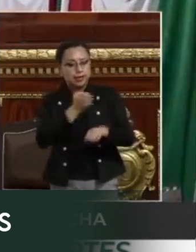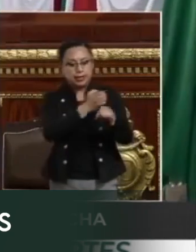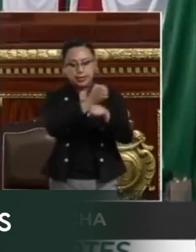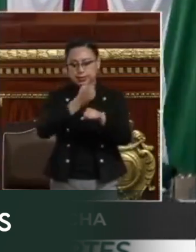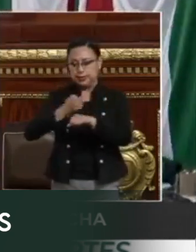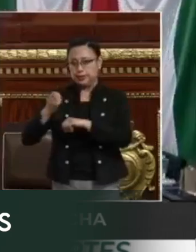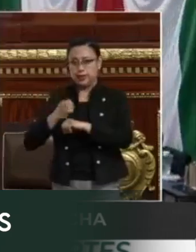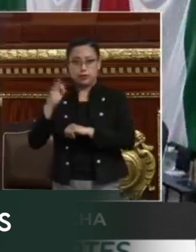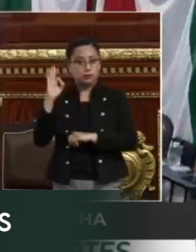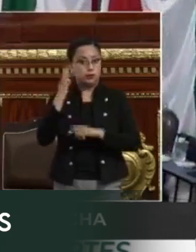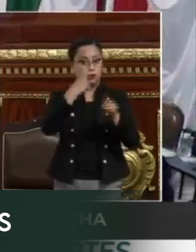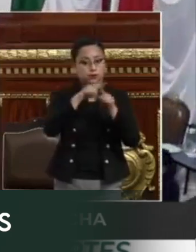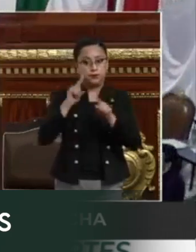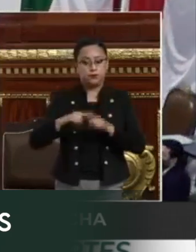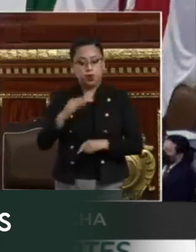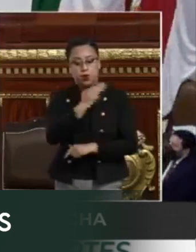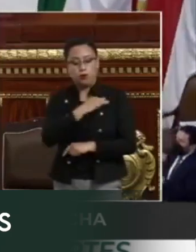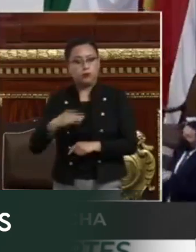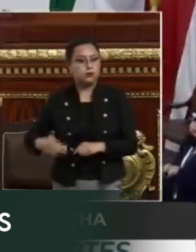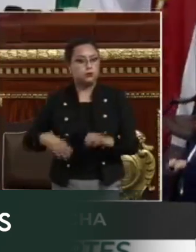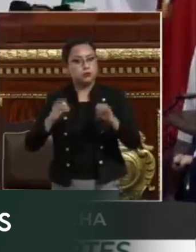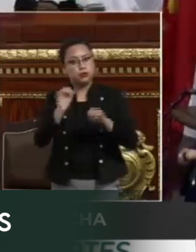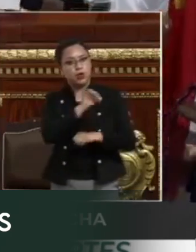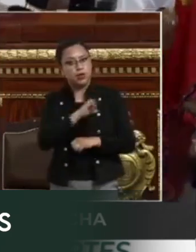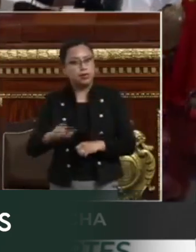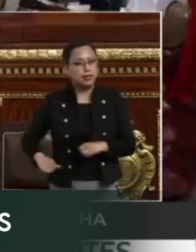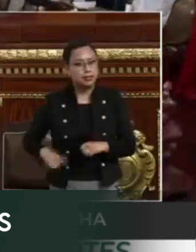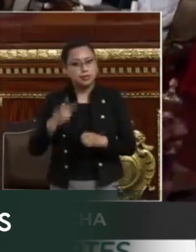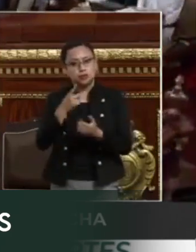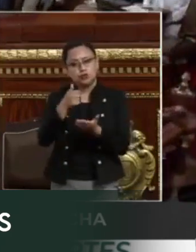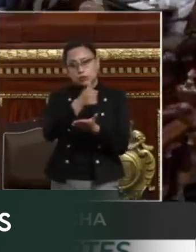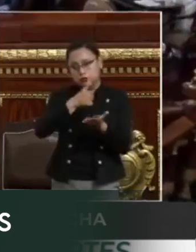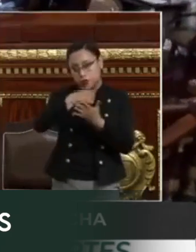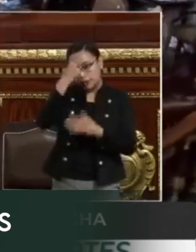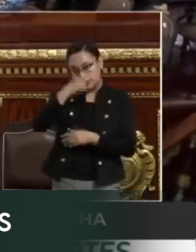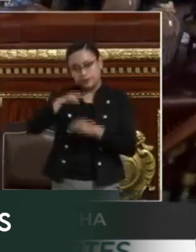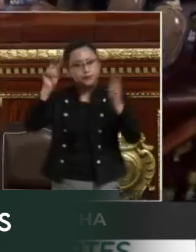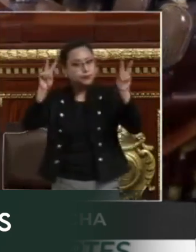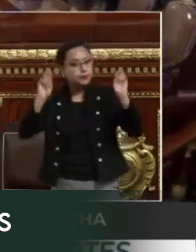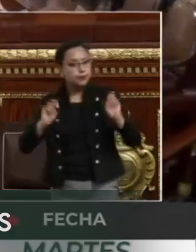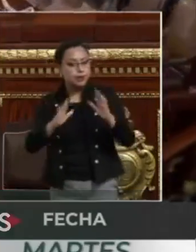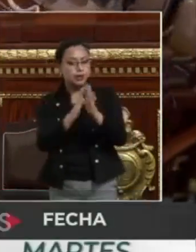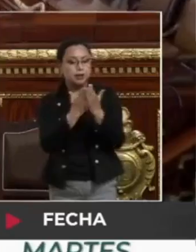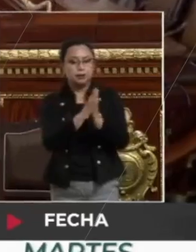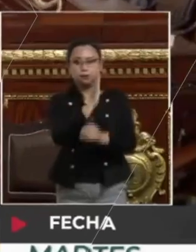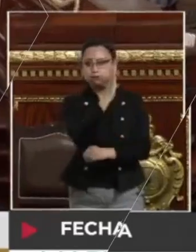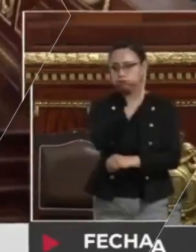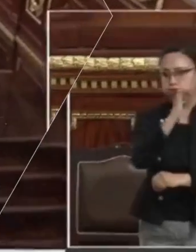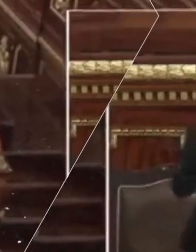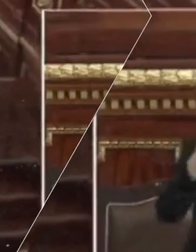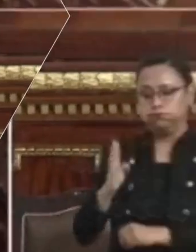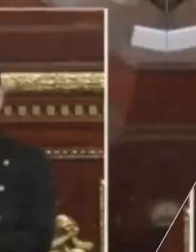Acervo Bibliohemerográfico como autoridad encargada de impulsar y mejorar los servicios que ofrecen estas.